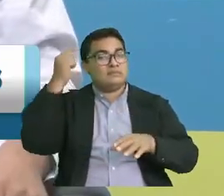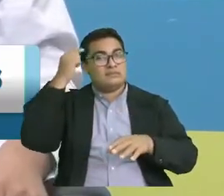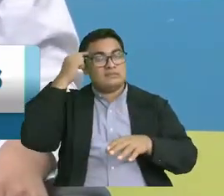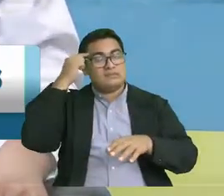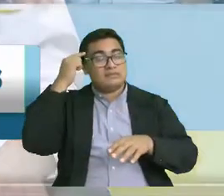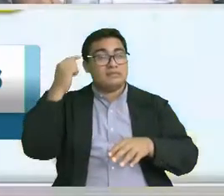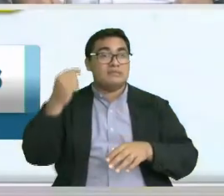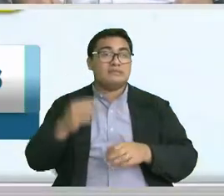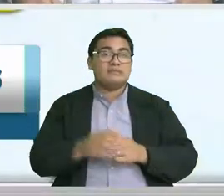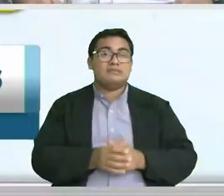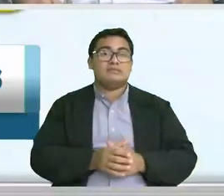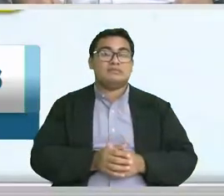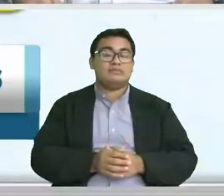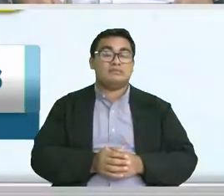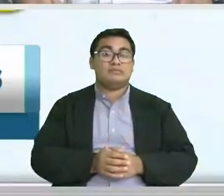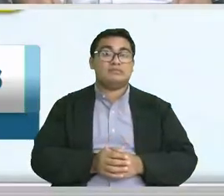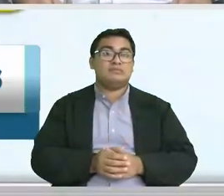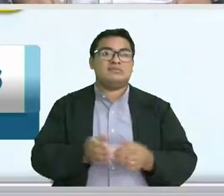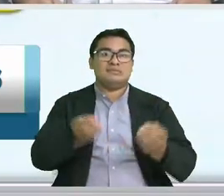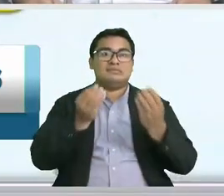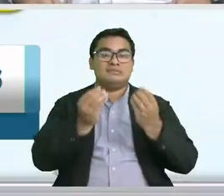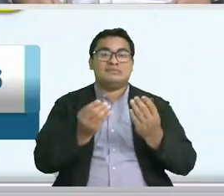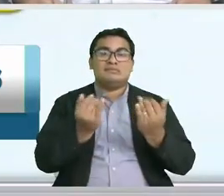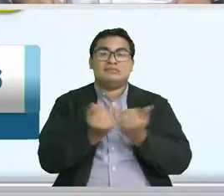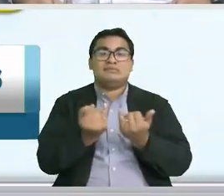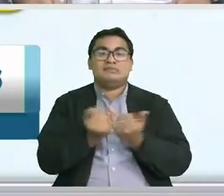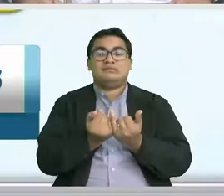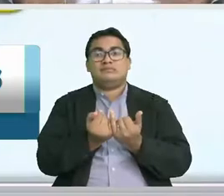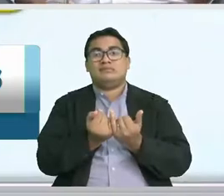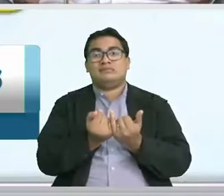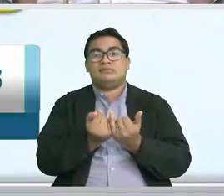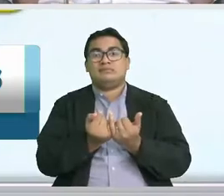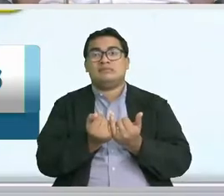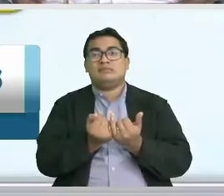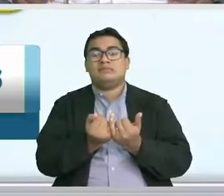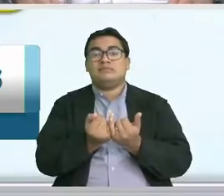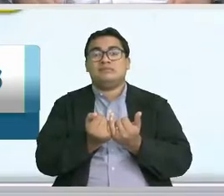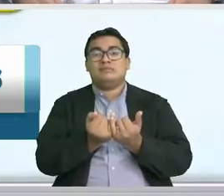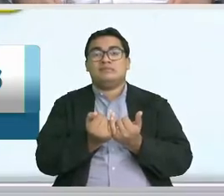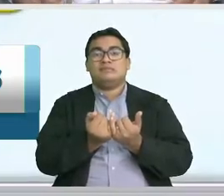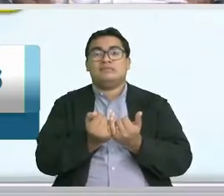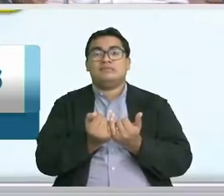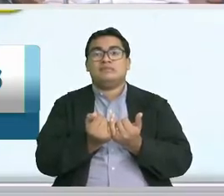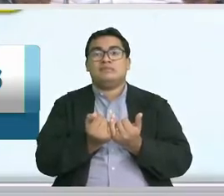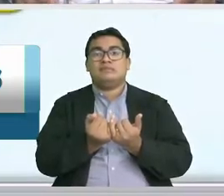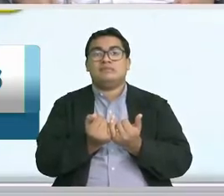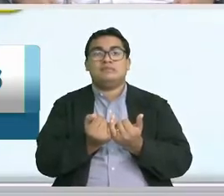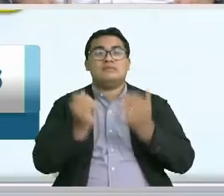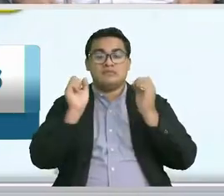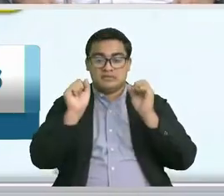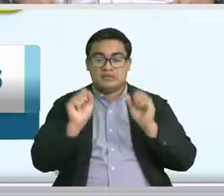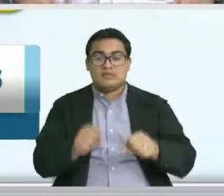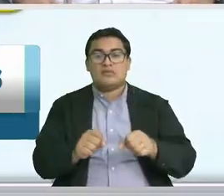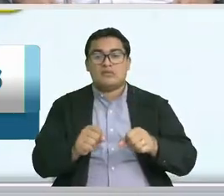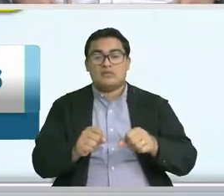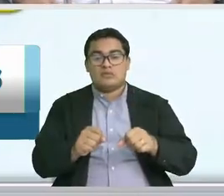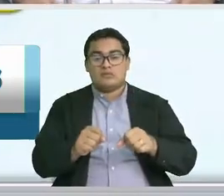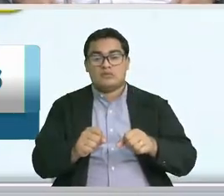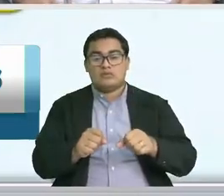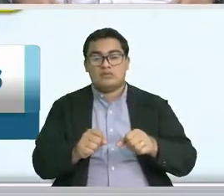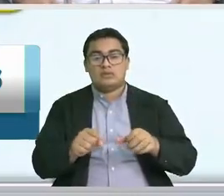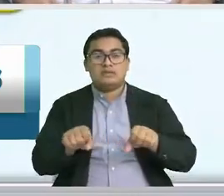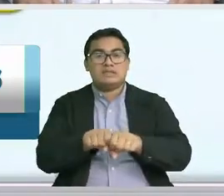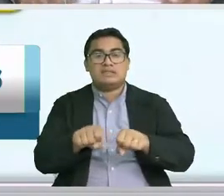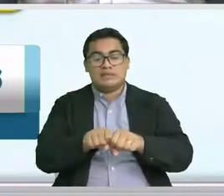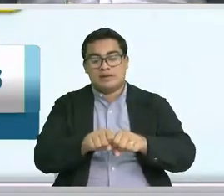siempre. Entonces, muchas veces nosotros también indicamos lo máximo que se puede indicar es una plantilla, ya sea más que